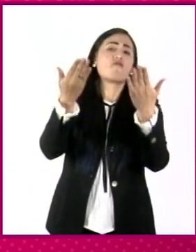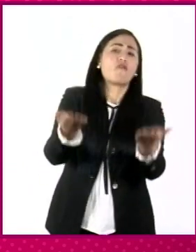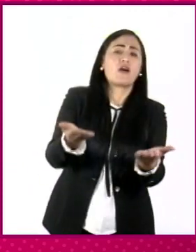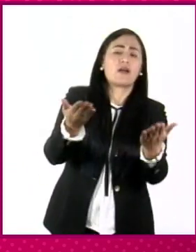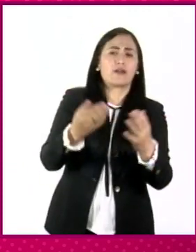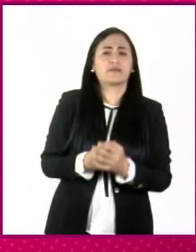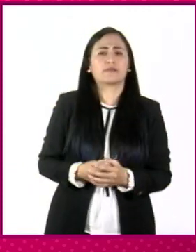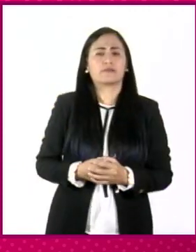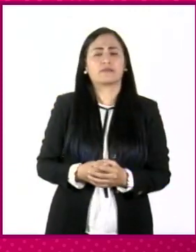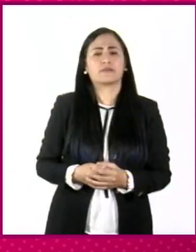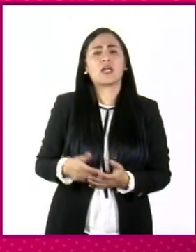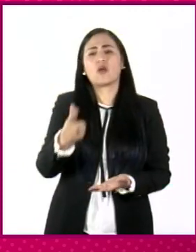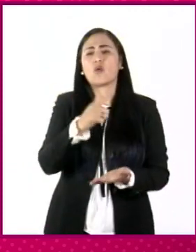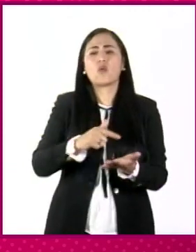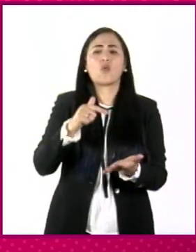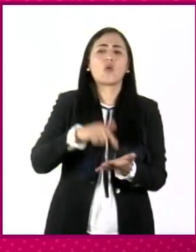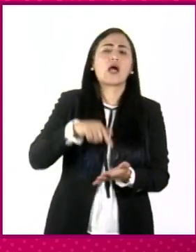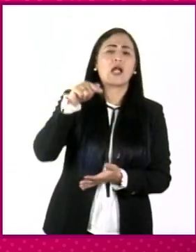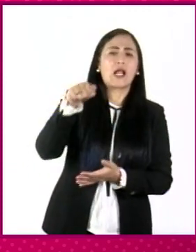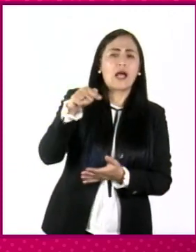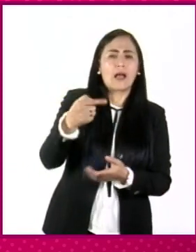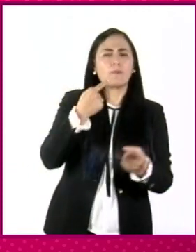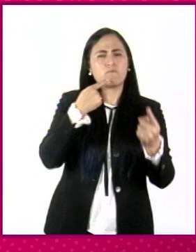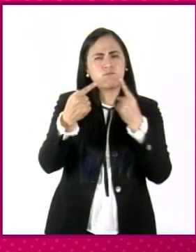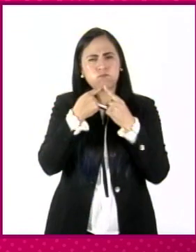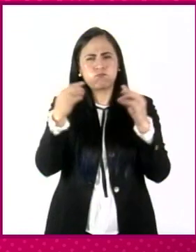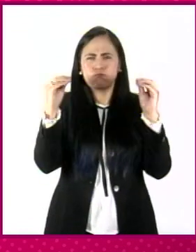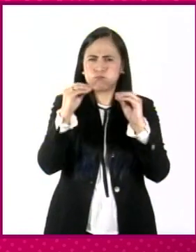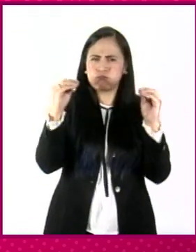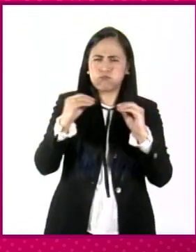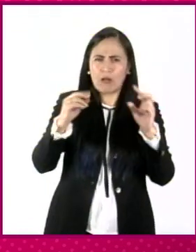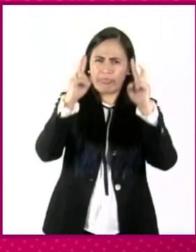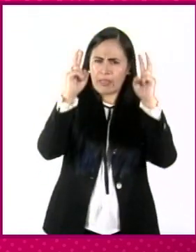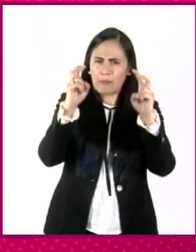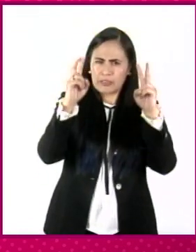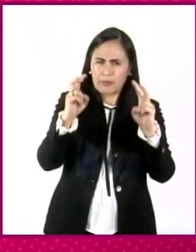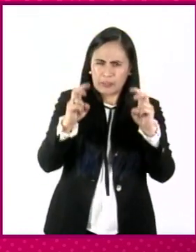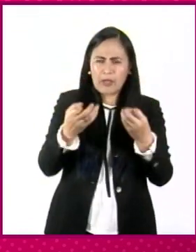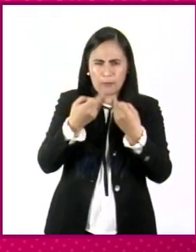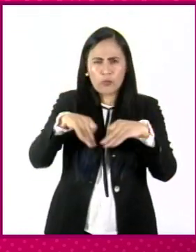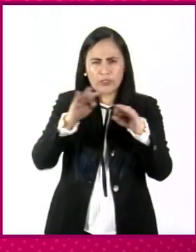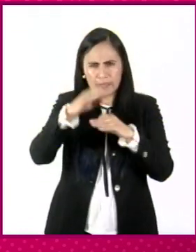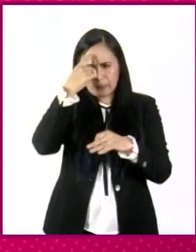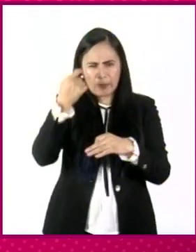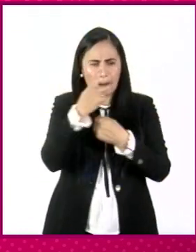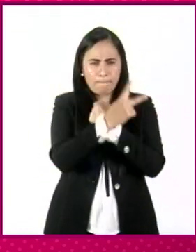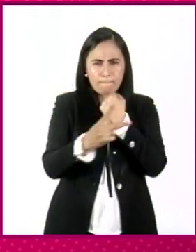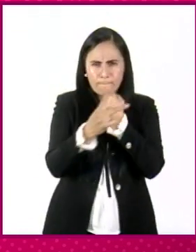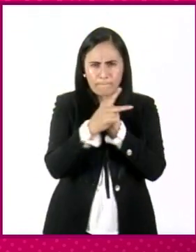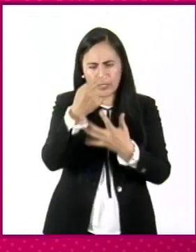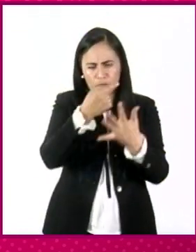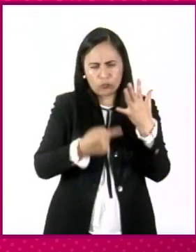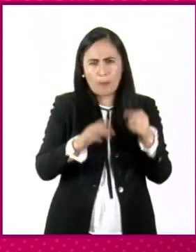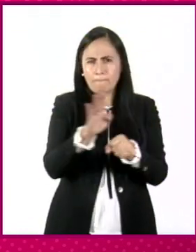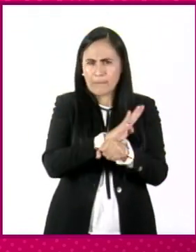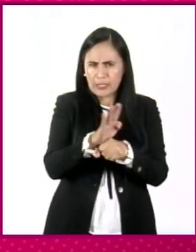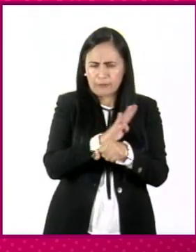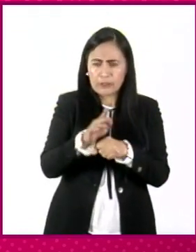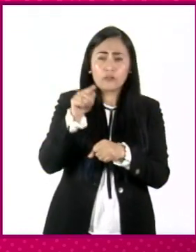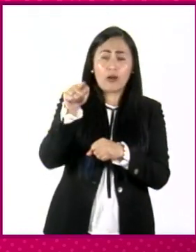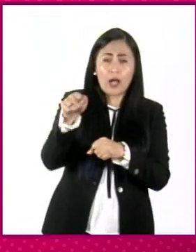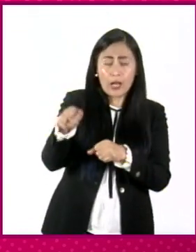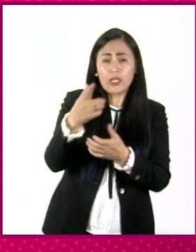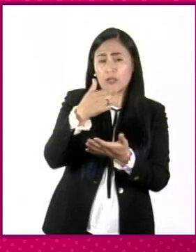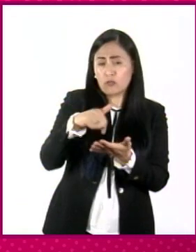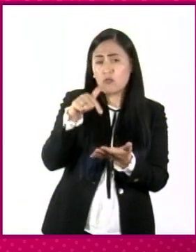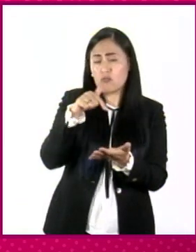ese espacio donde se discuten y se debaten los temas que son relevantes para una nación, para un país, es en ese espacio donde de